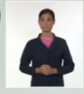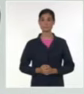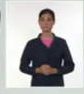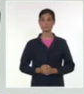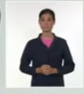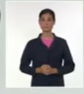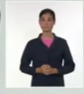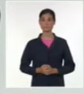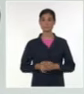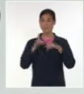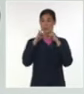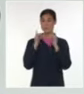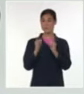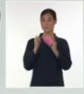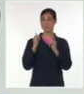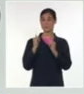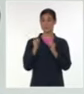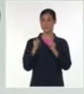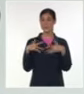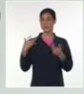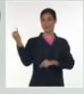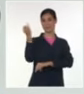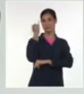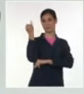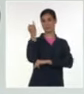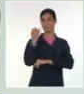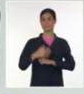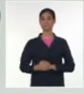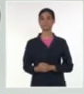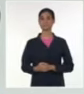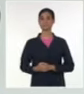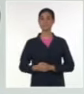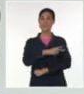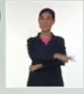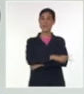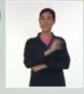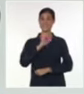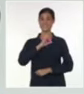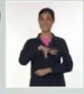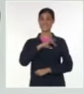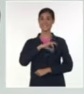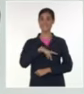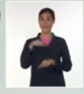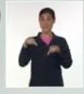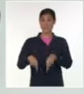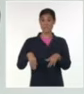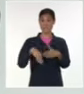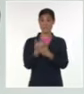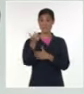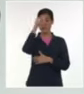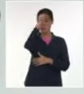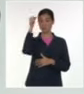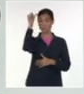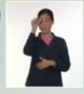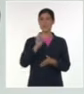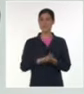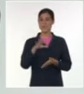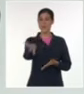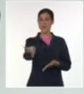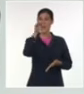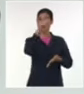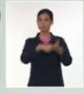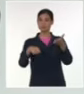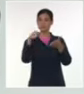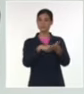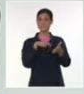Repasemos el acontecer internacional. Chile realiza este domingo elecciones primarias para definir candidatos a alcaldes